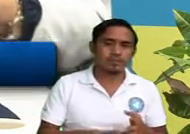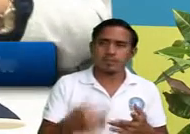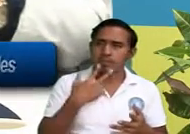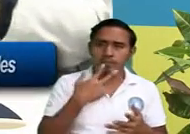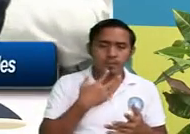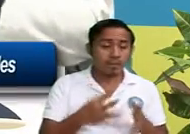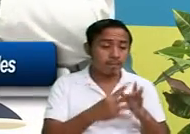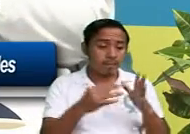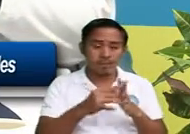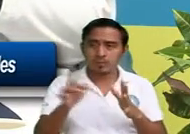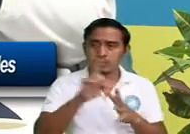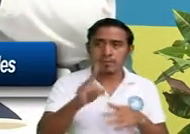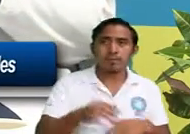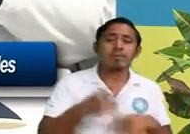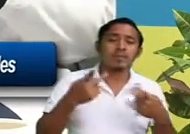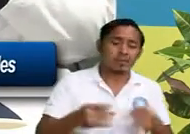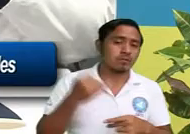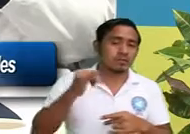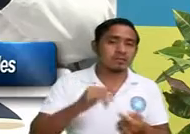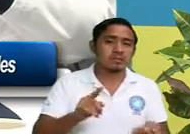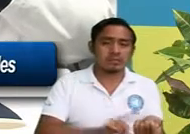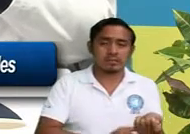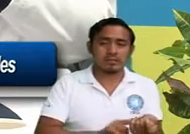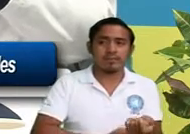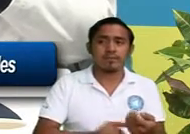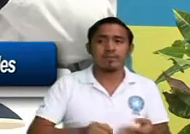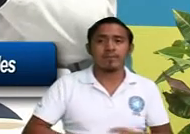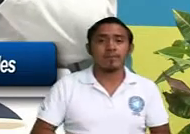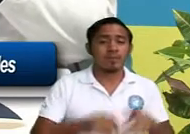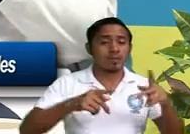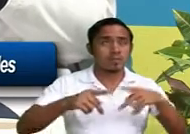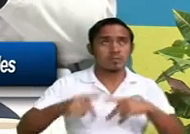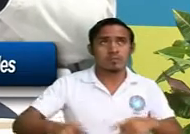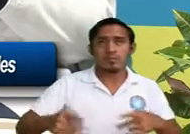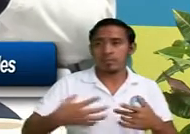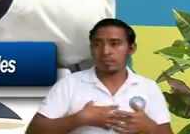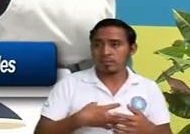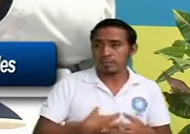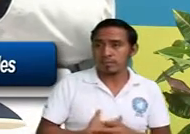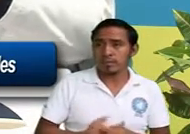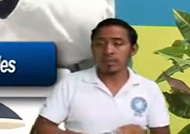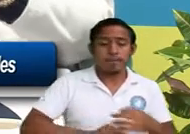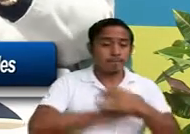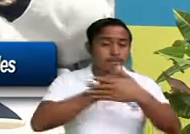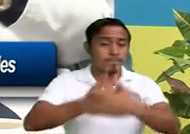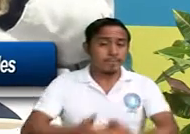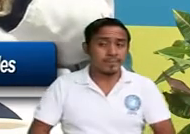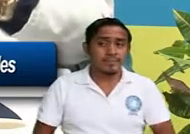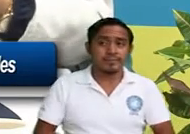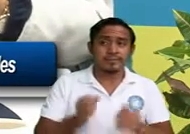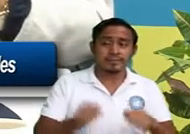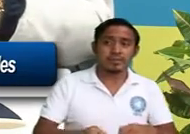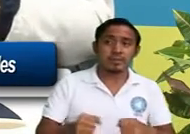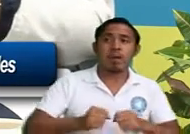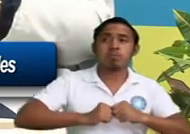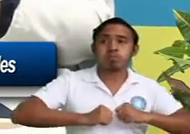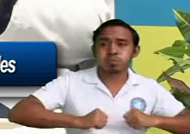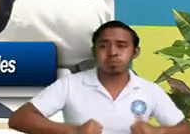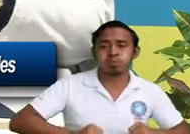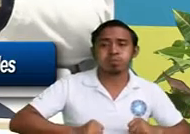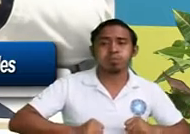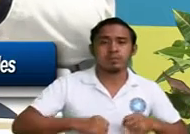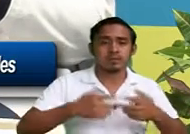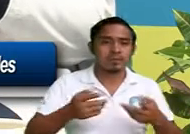nivel mundial, es la diabetes. La mayoría de nuestra población que está en edad fértil tiene en estado de sobrepeso y de